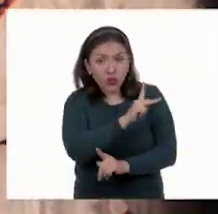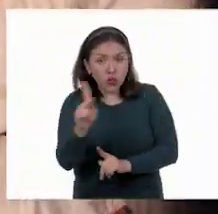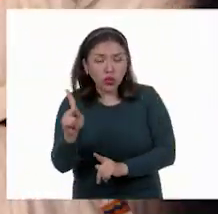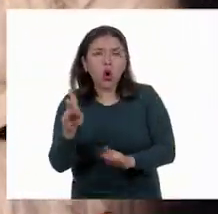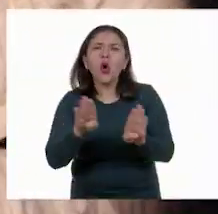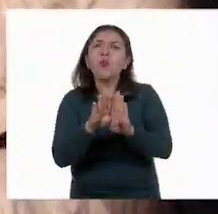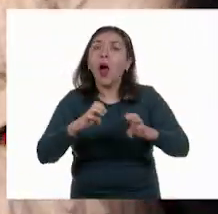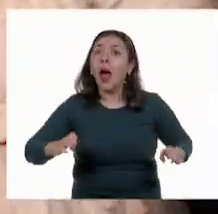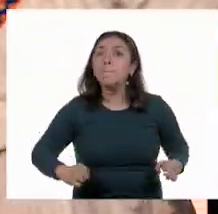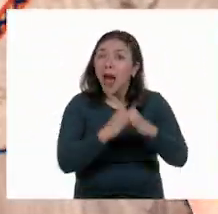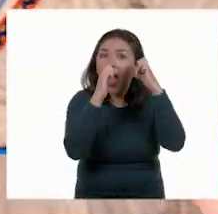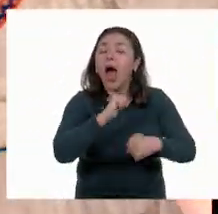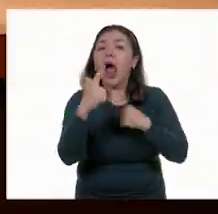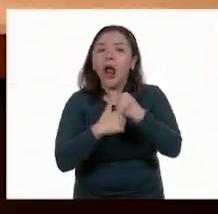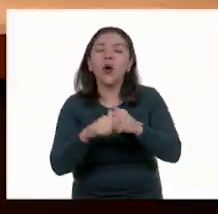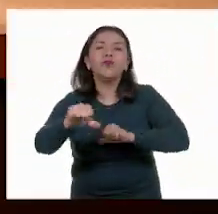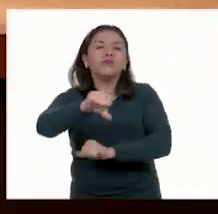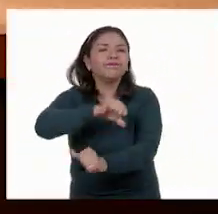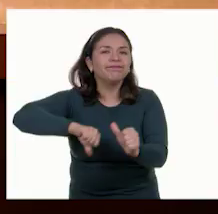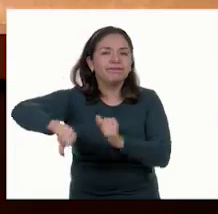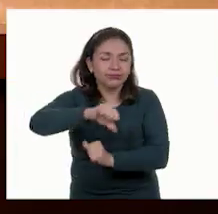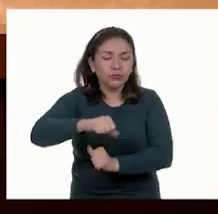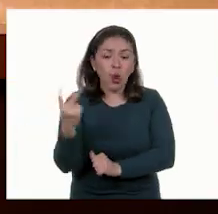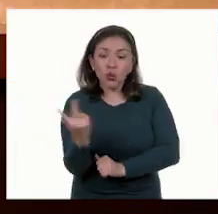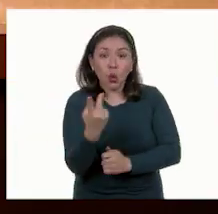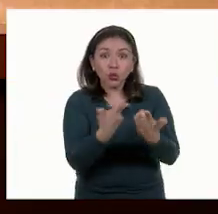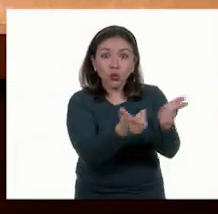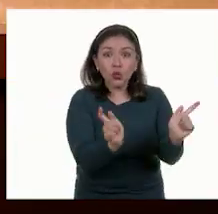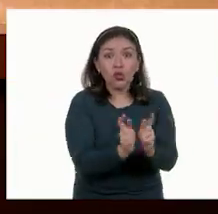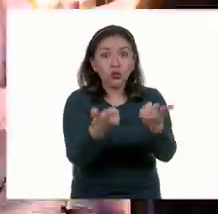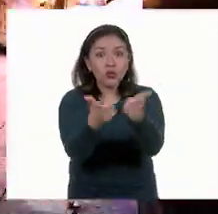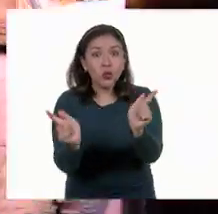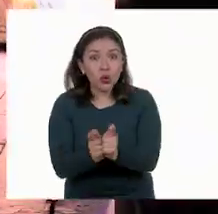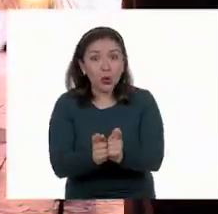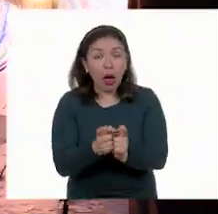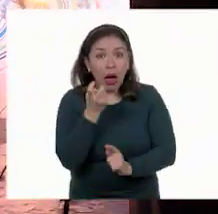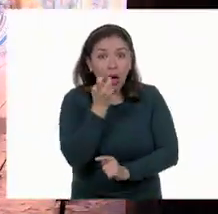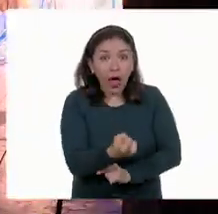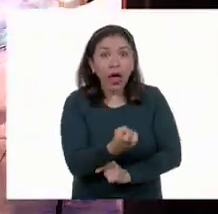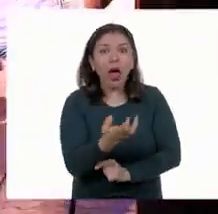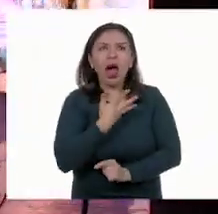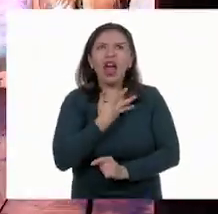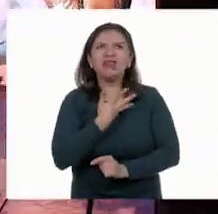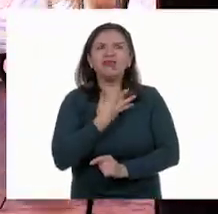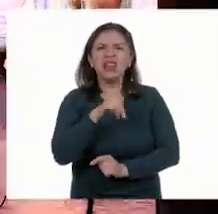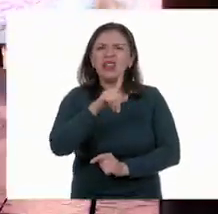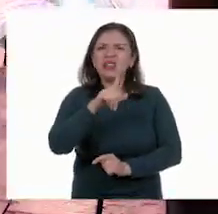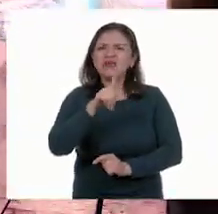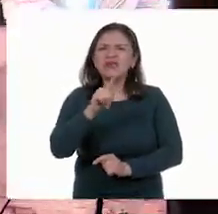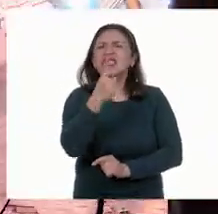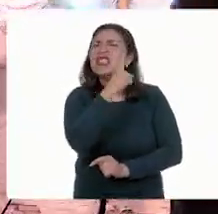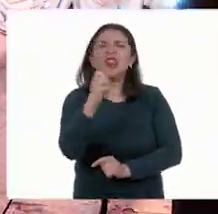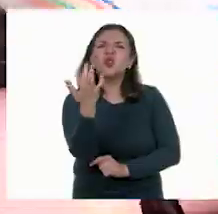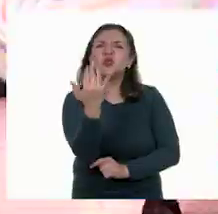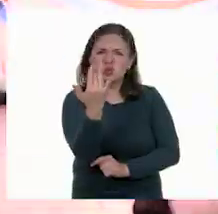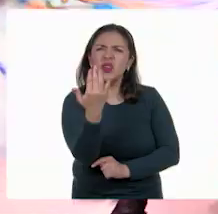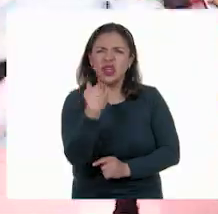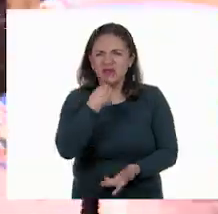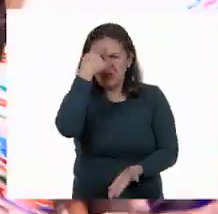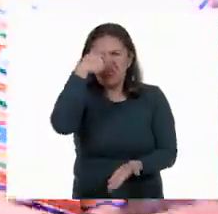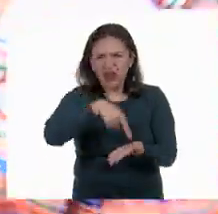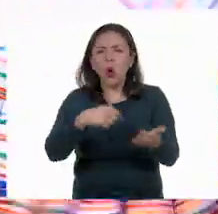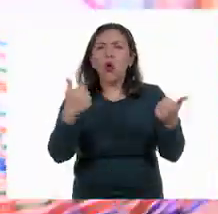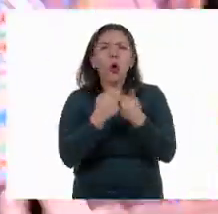alguna emergencia y todo esto, ¿no? Las 2 compañías tienen que le digo 70, 140, 150 yo creo, ¿no?